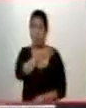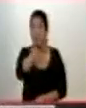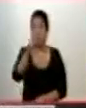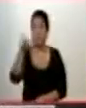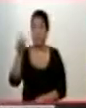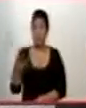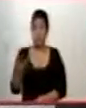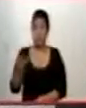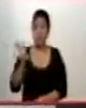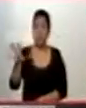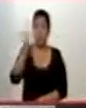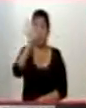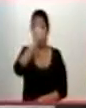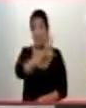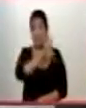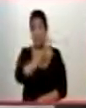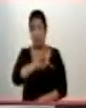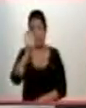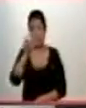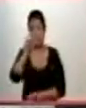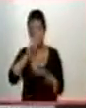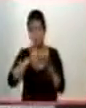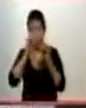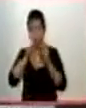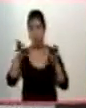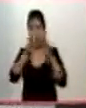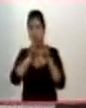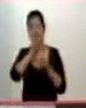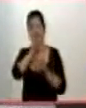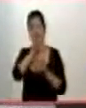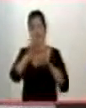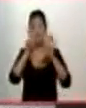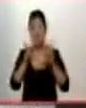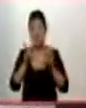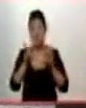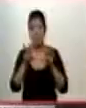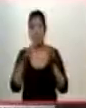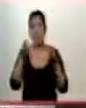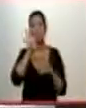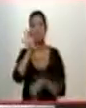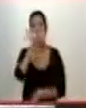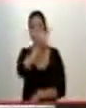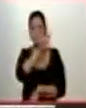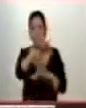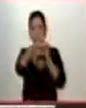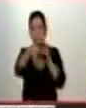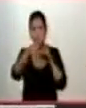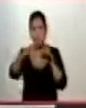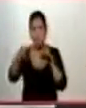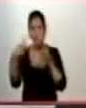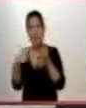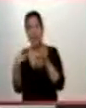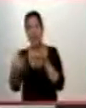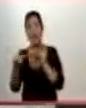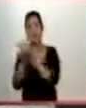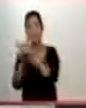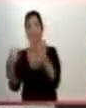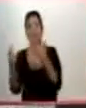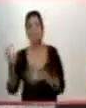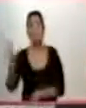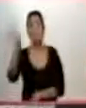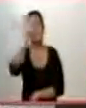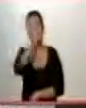de los estados miembros de Naciones Unidas, 37 son pequeños estados insulares, y a su vez de este grupo, 17 son